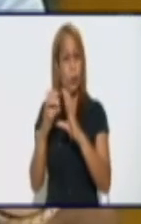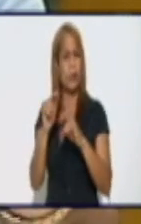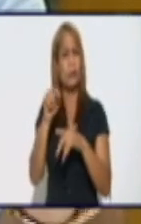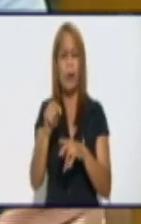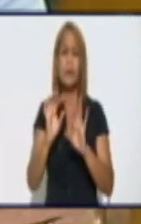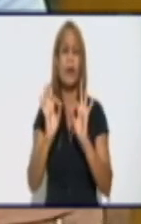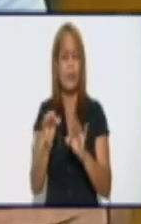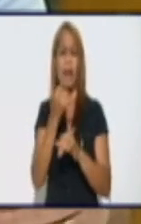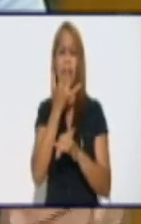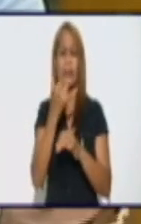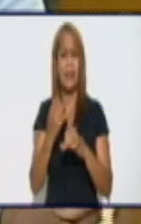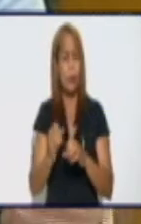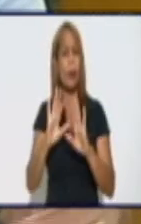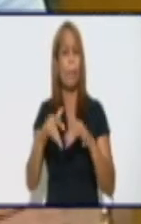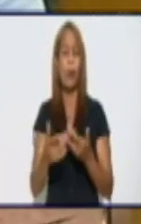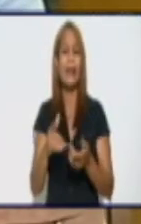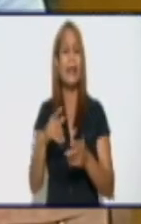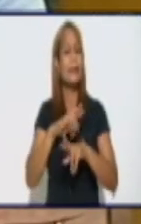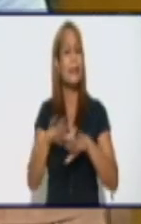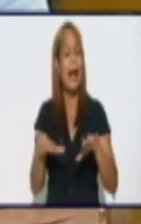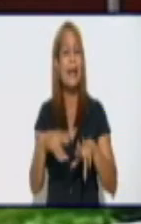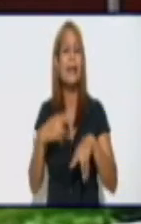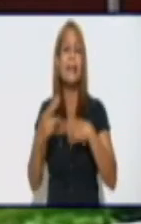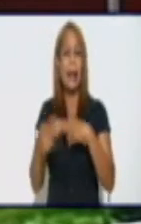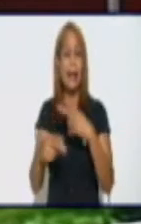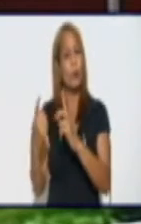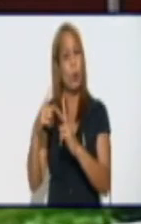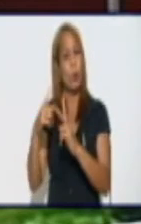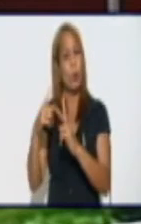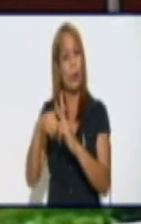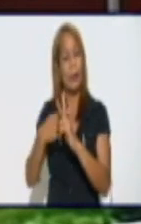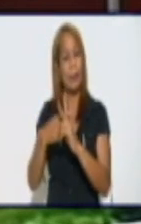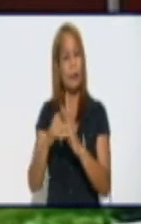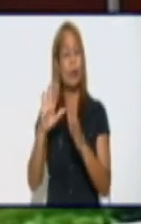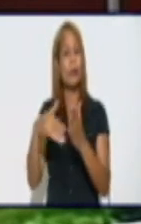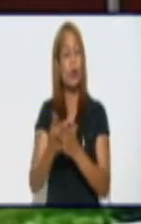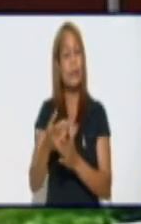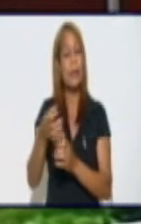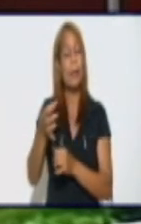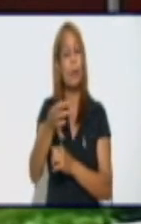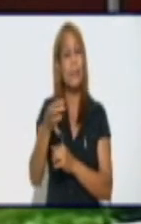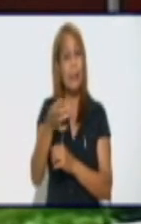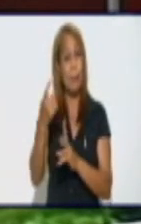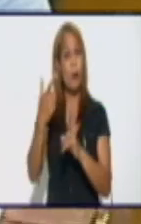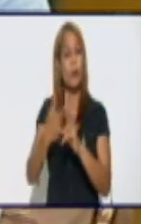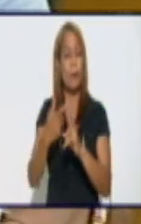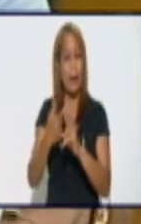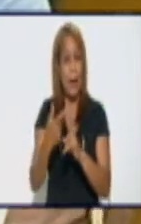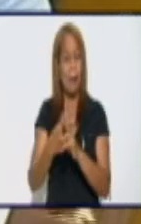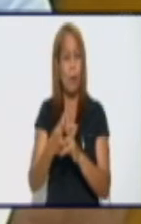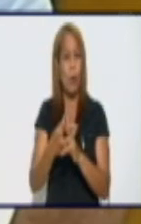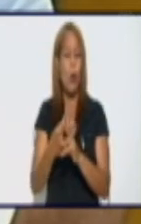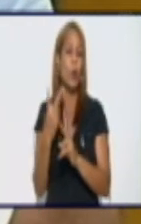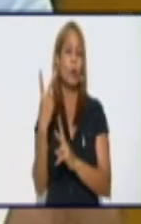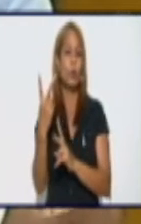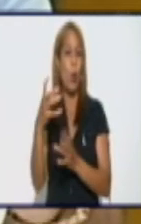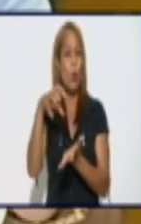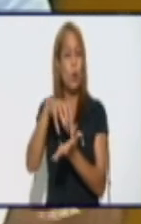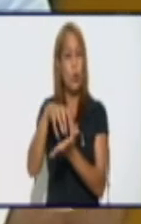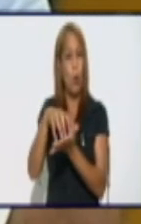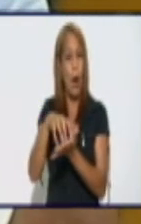afectación de porque ya está próximo a dar ese servicio en el caso de bayamo el circuito será rojo cerámica roja que tiene dos ramales el que